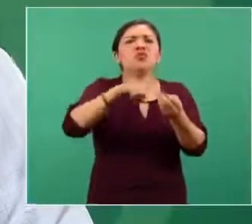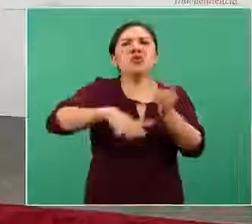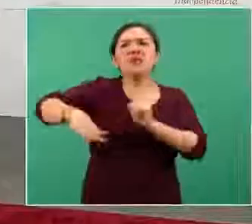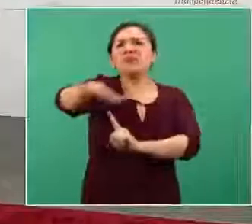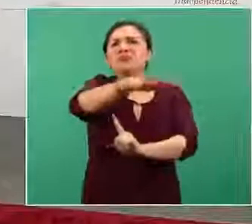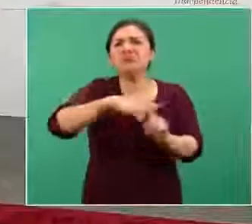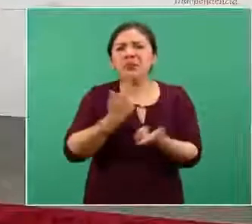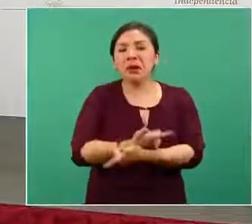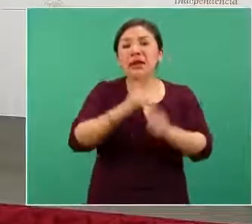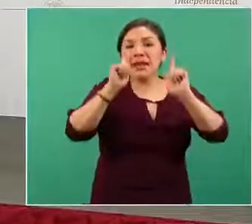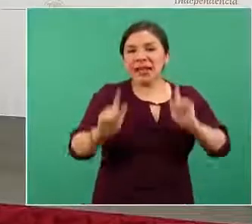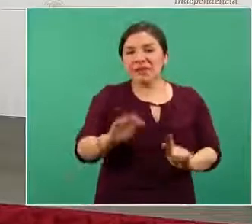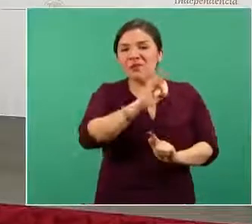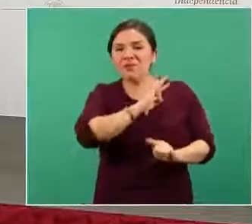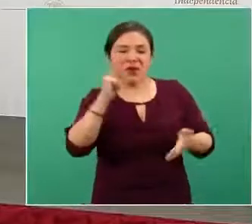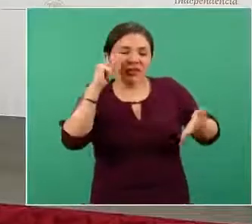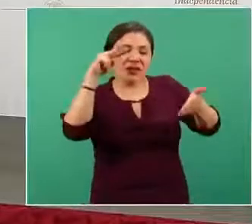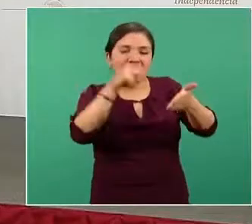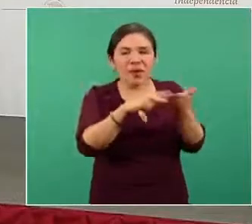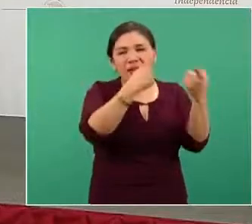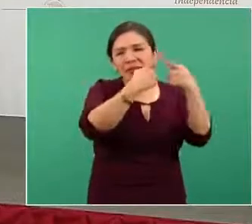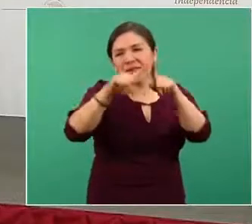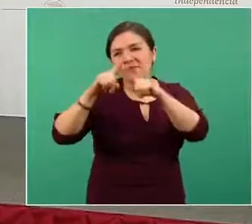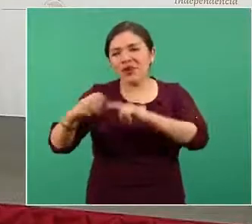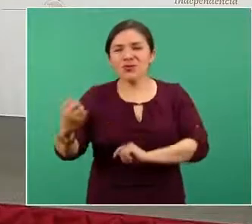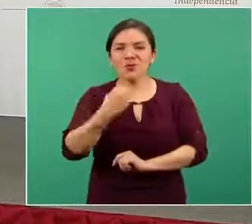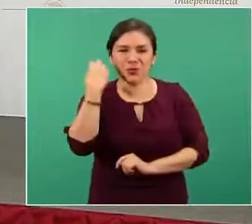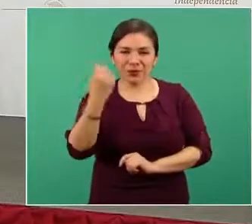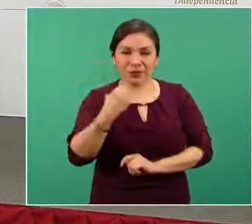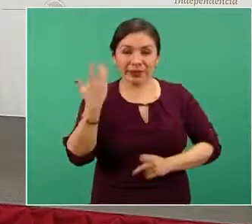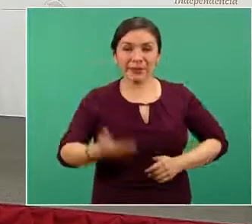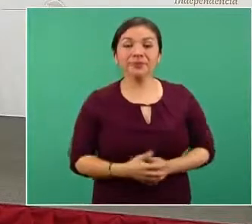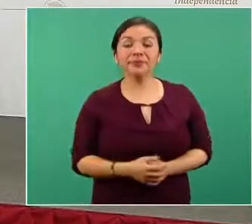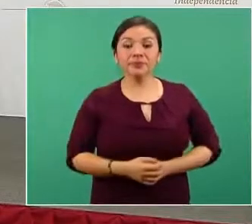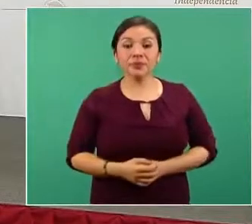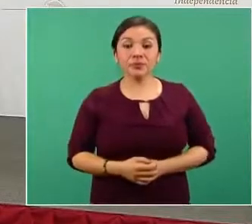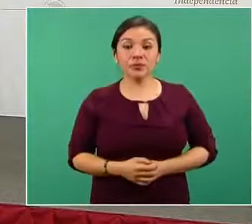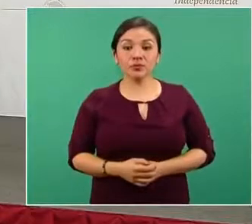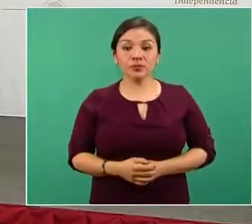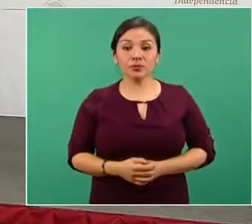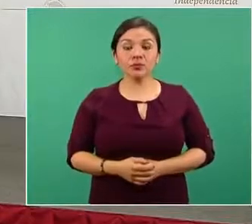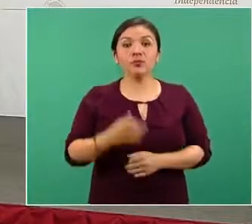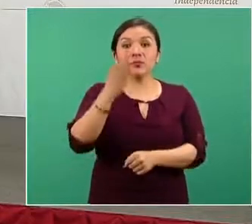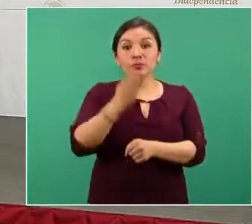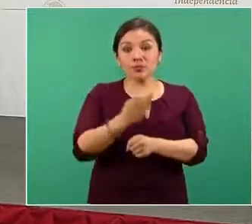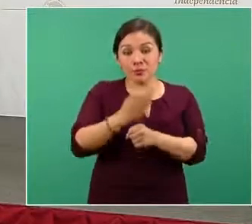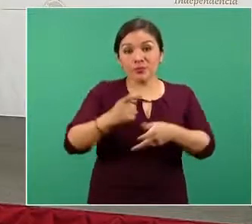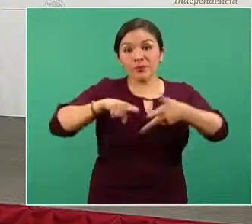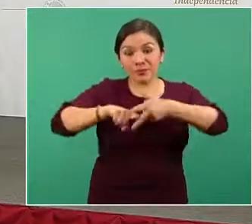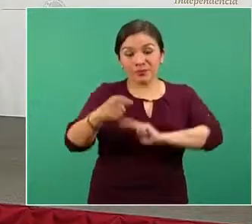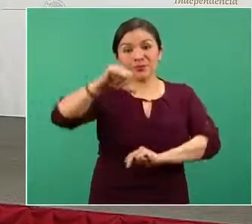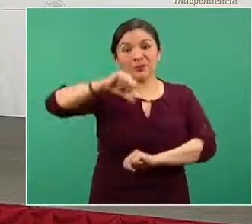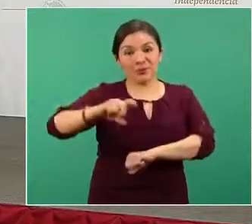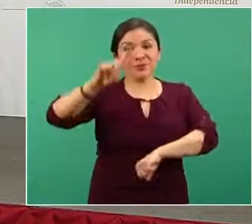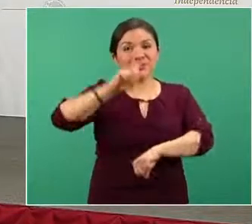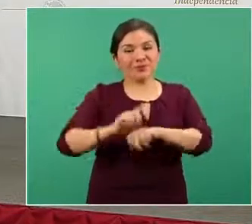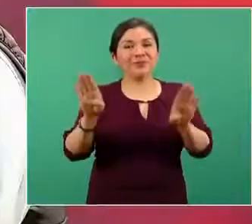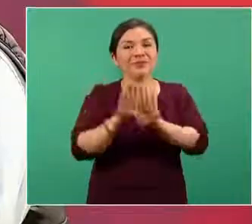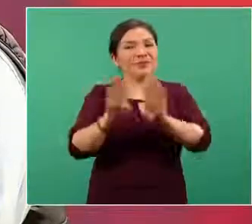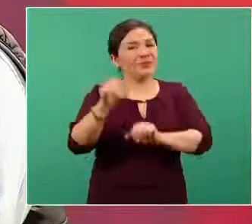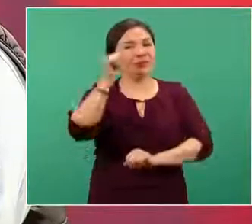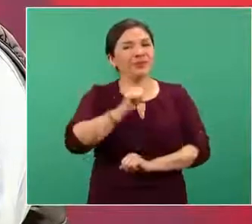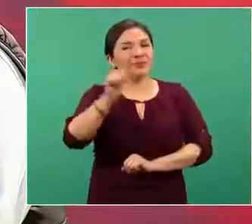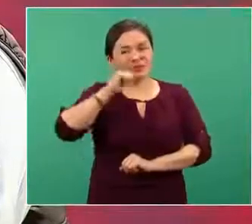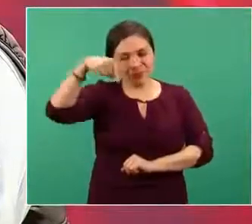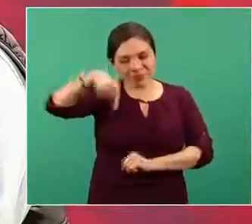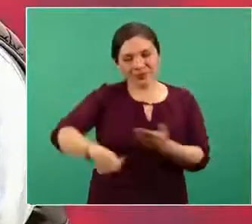encontremos, obviamente todas estas conferencias. Vamos a dar inicio a la del día de hoy, como siempre, transmitiendo